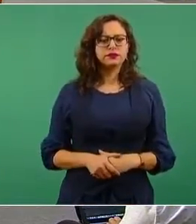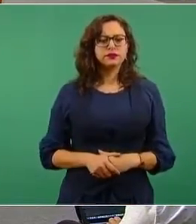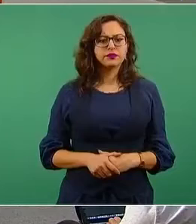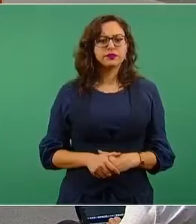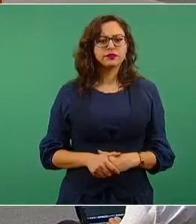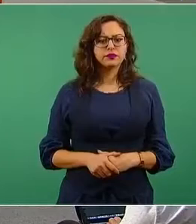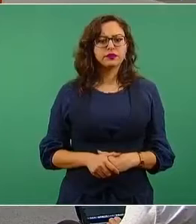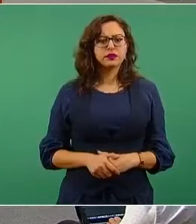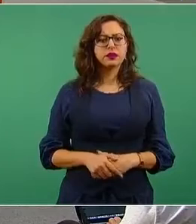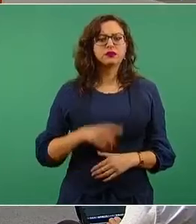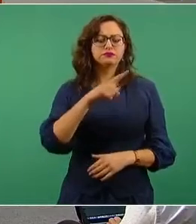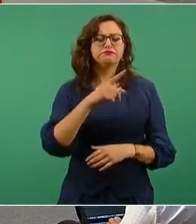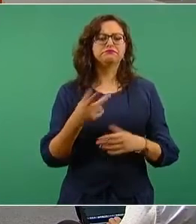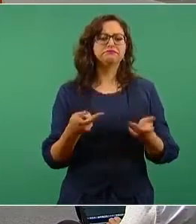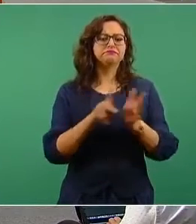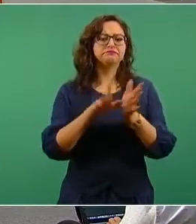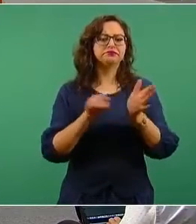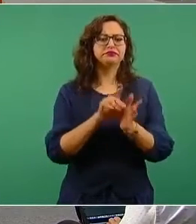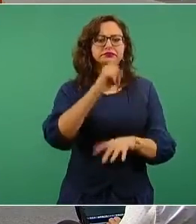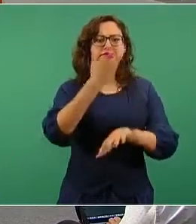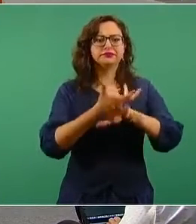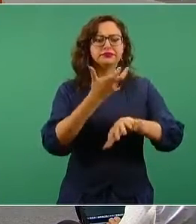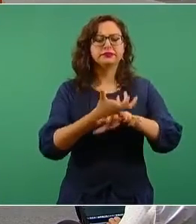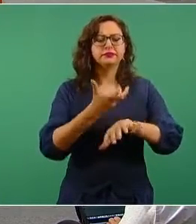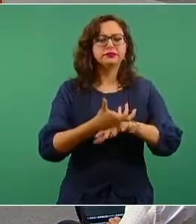New York Times.